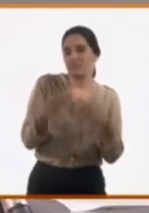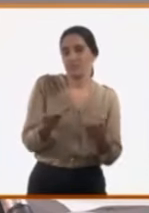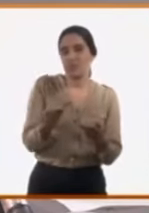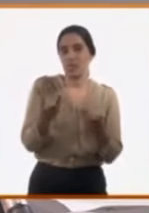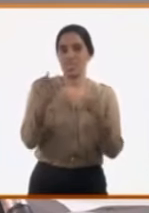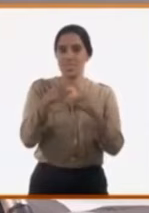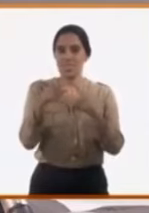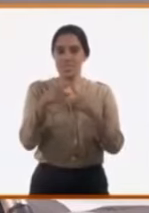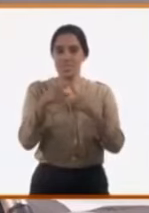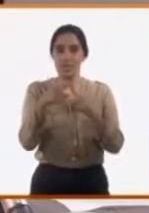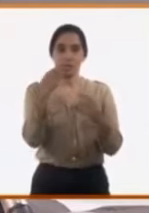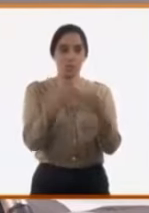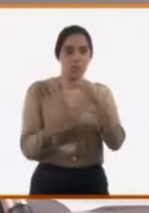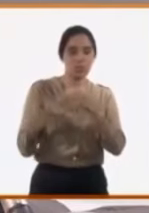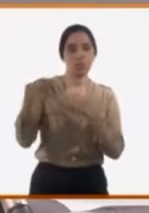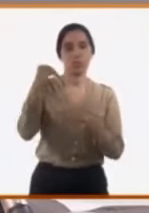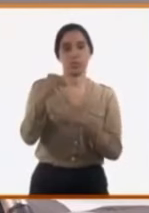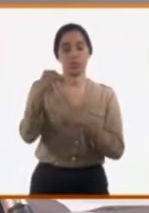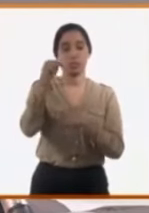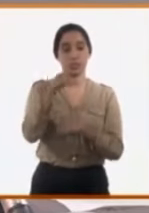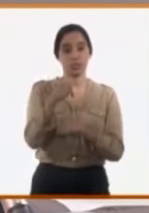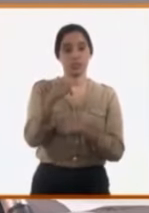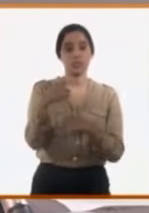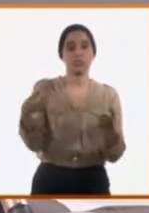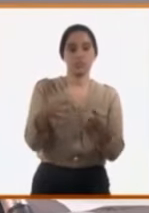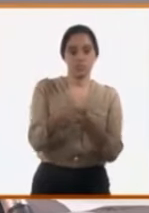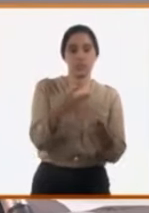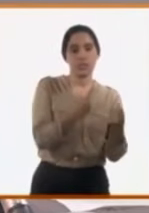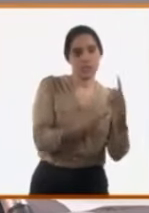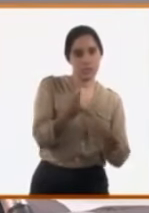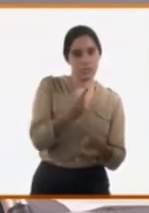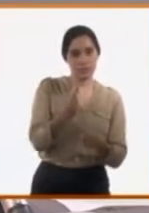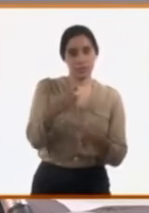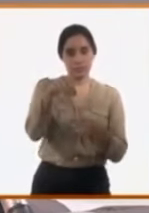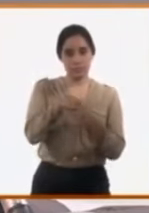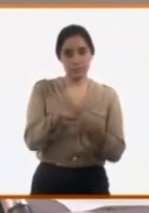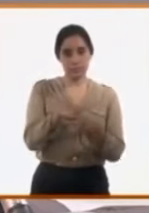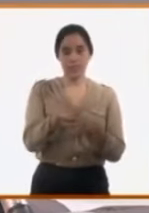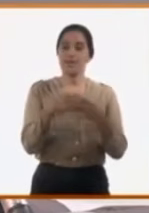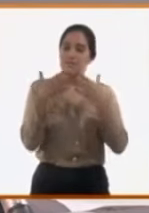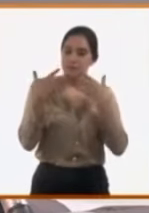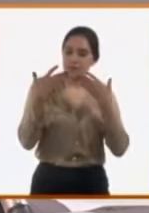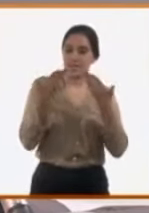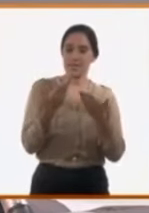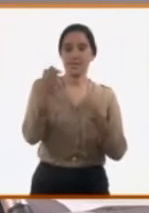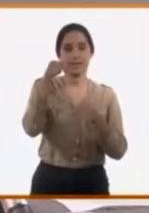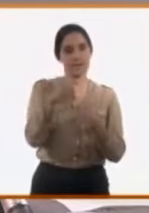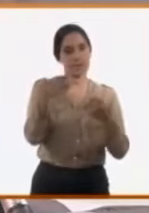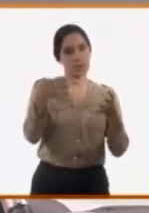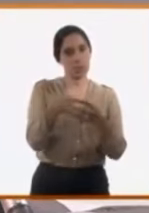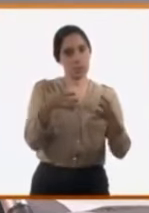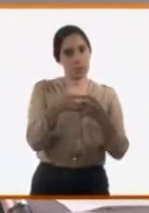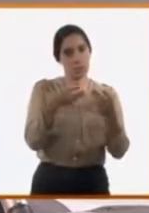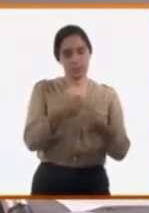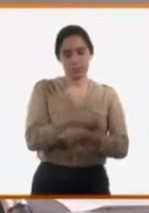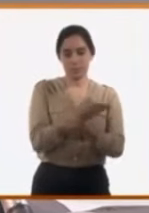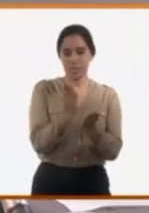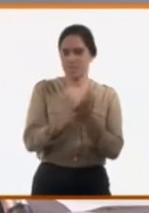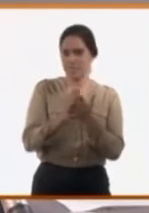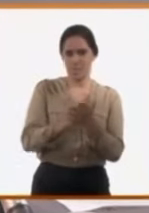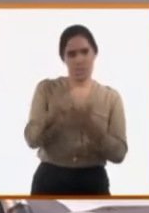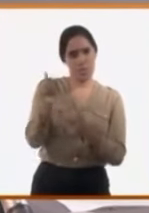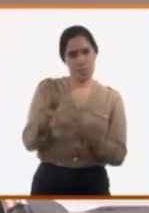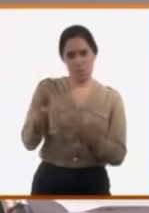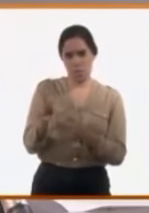pero un grupo apreciable fueron también a carrera y nosotros nos sentimos satisfechos que así haya sido eh No dejamos ningún joven sin la